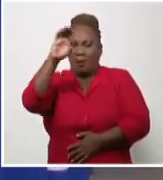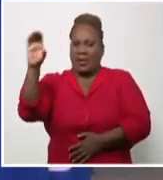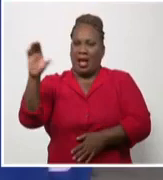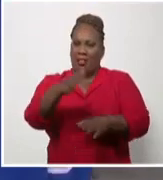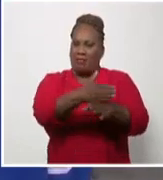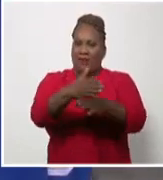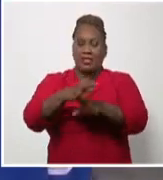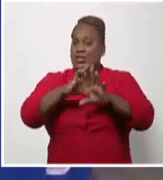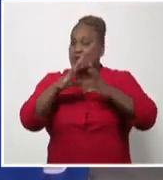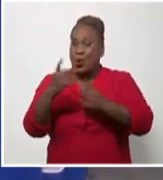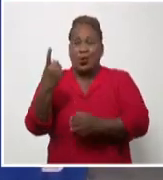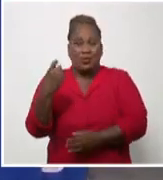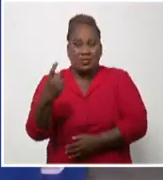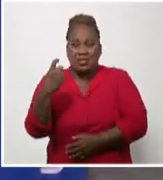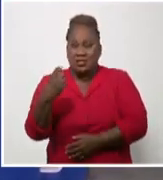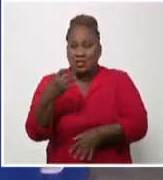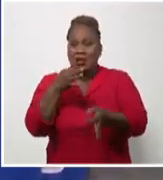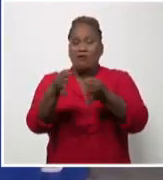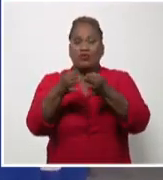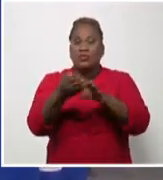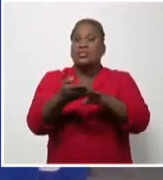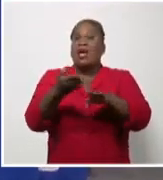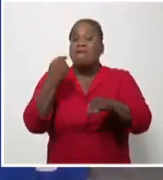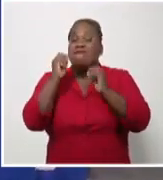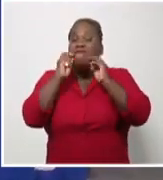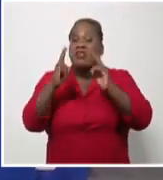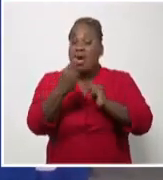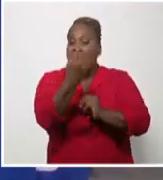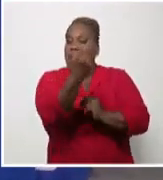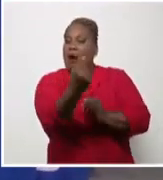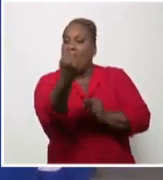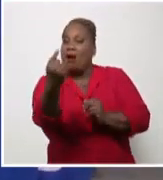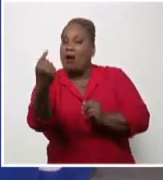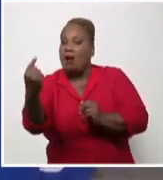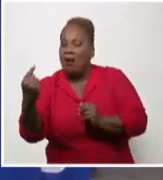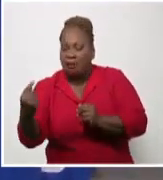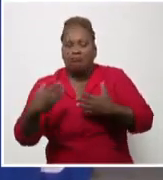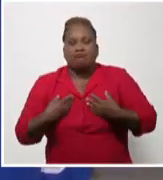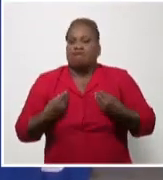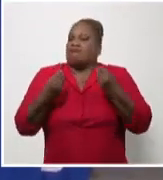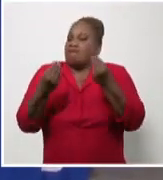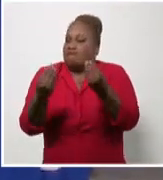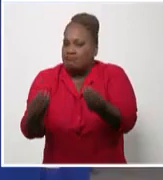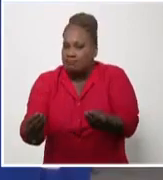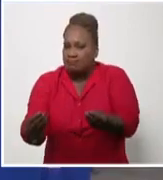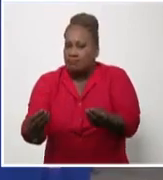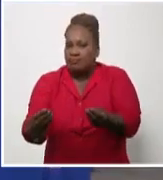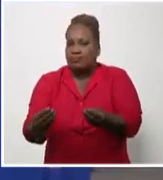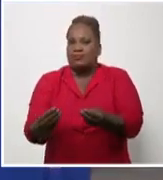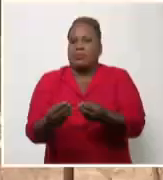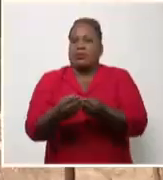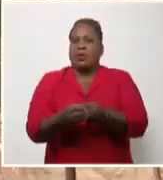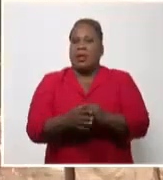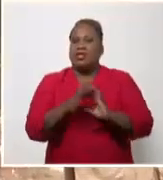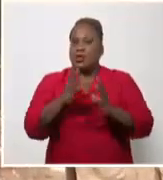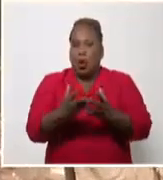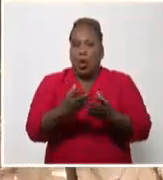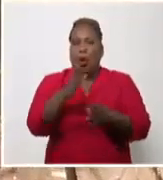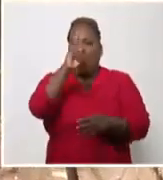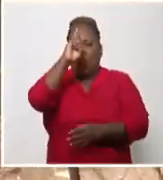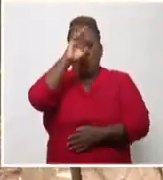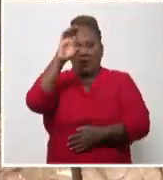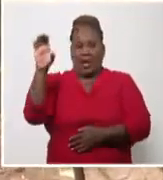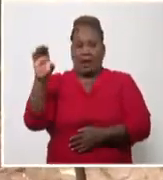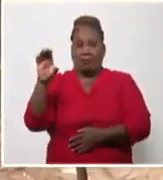lo que sea necesario en función de salvar la vida de cada uno de ellos está por supuesto disponible en cada una de nuestras redes hospitalarias está